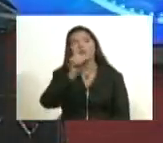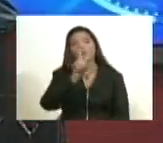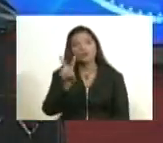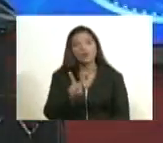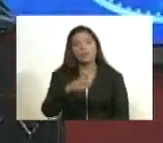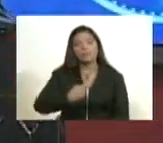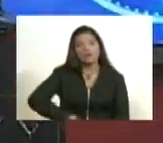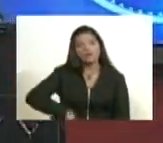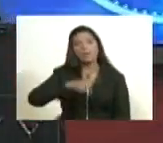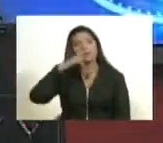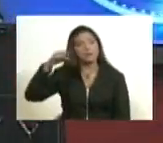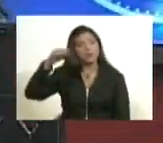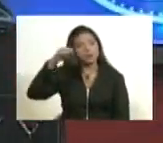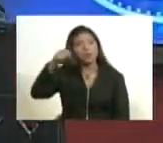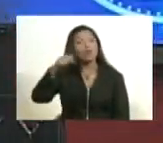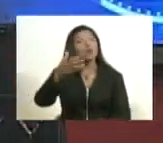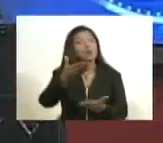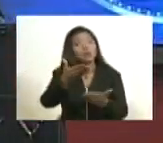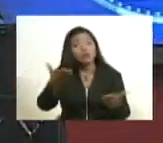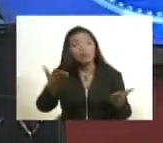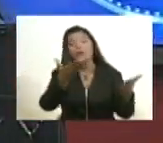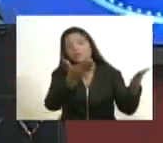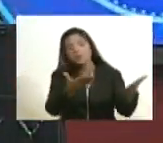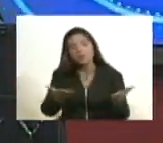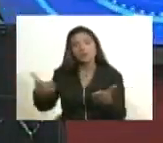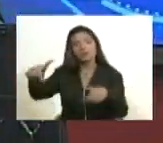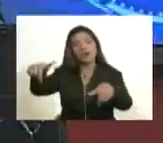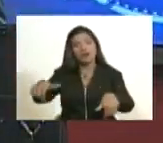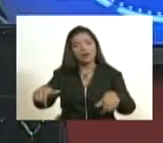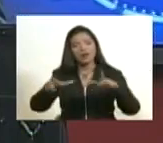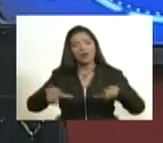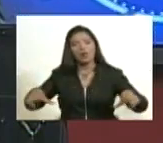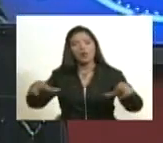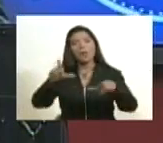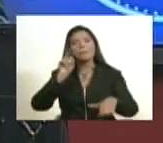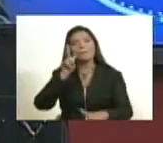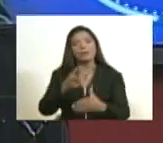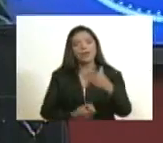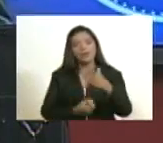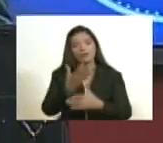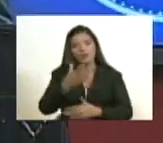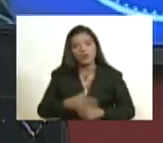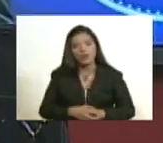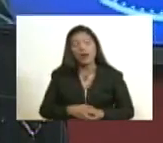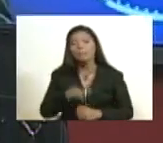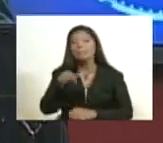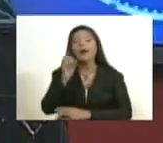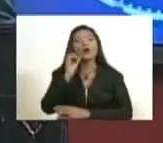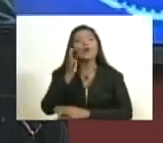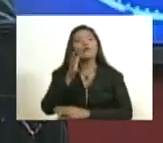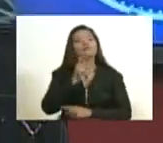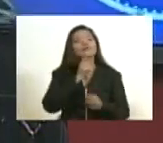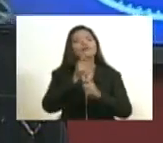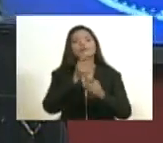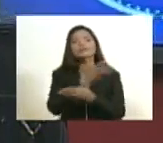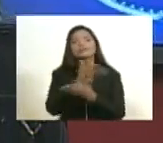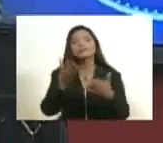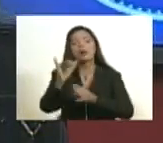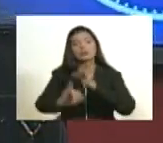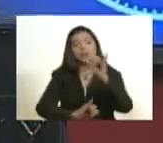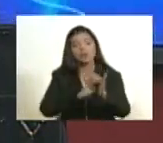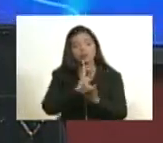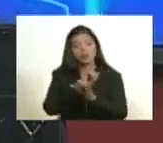presidente Nicolás Maduro Moros, sean todas y todos bienvenidos al Salón Ayacucho del Palacio de Miraflores para esta conferencia de prensa